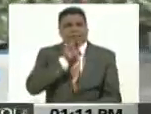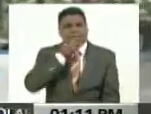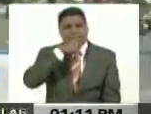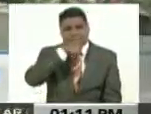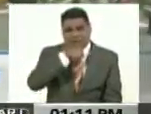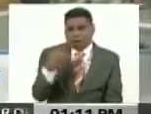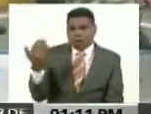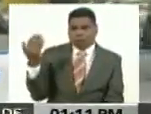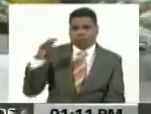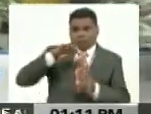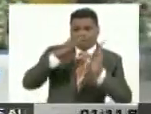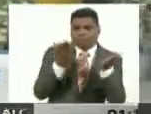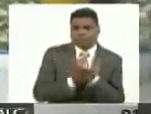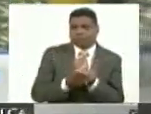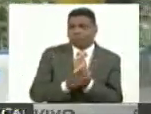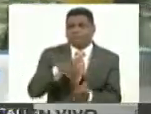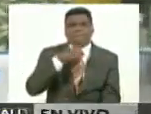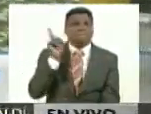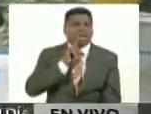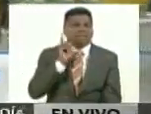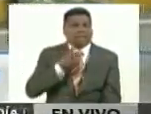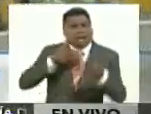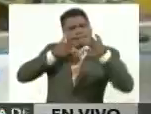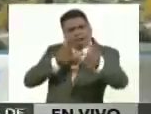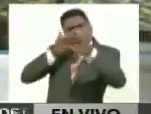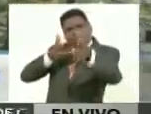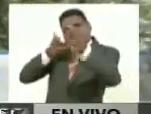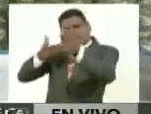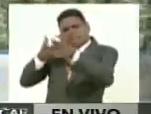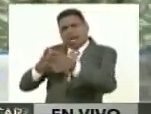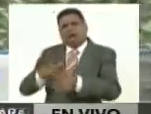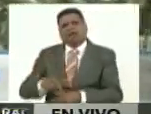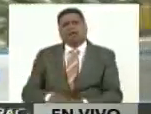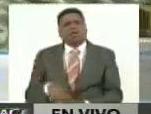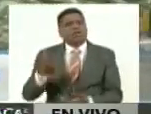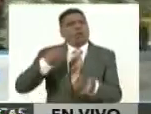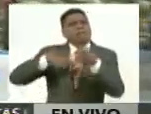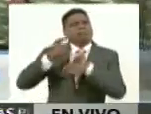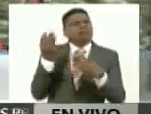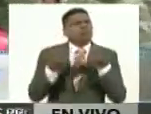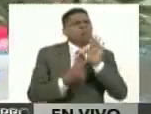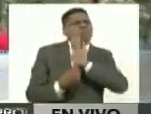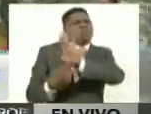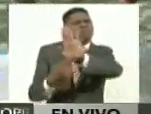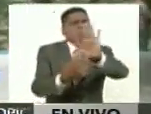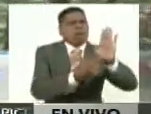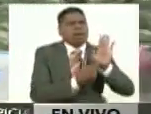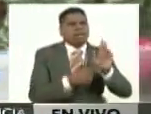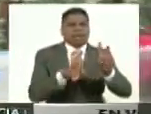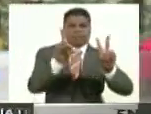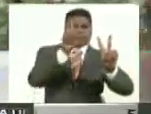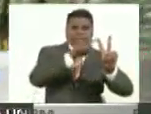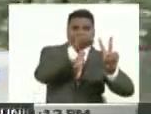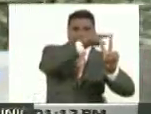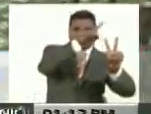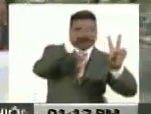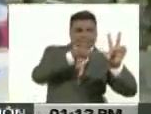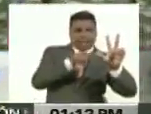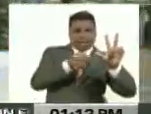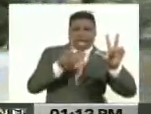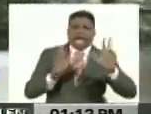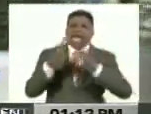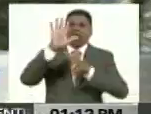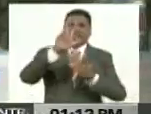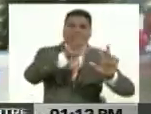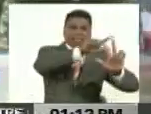Vinieron aquí a masacrar un pueblo desde Cristóbal Colón. Y nos los vendieron como la Pinta la Niña y la Santa